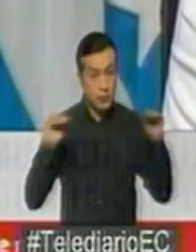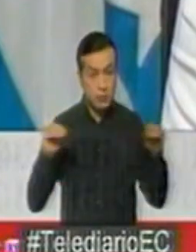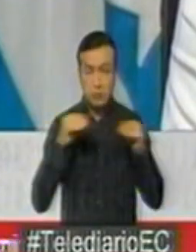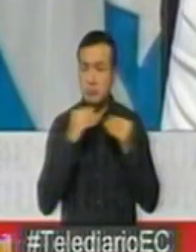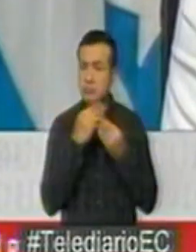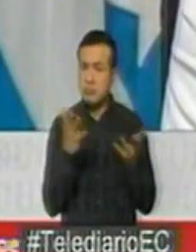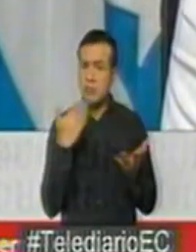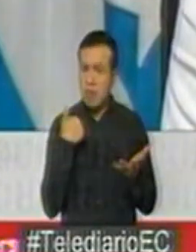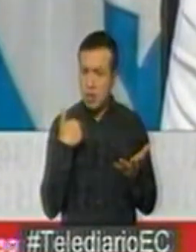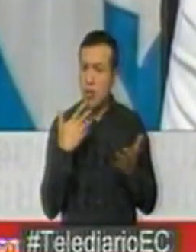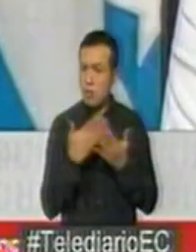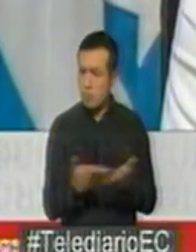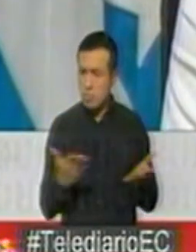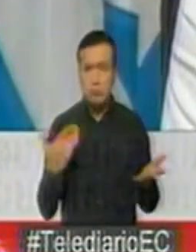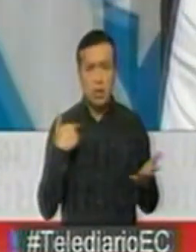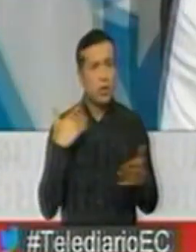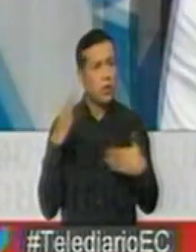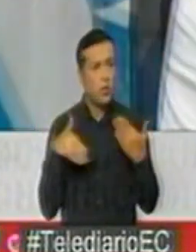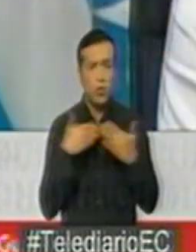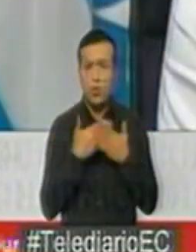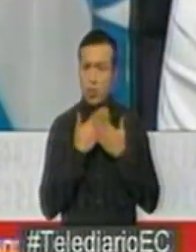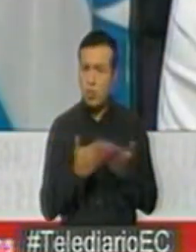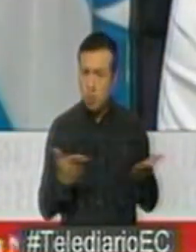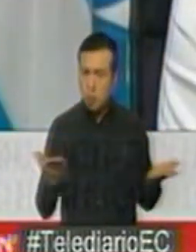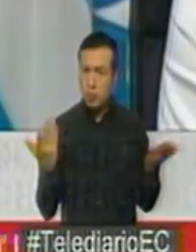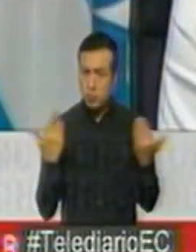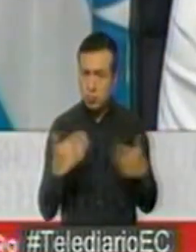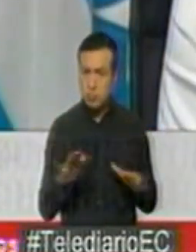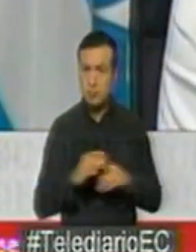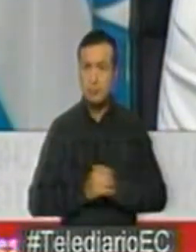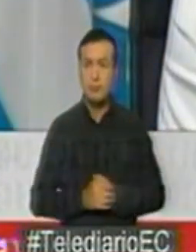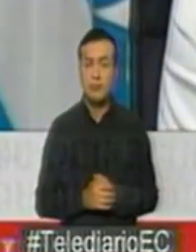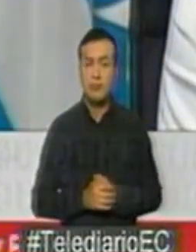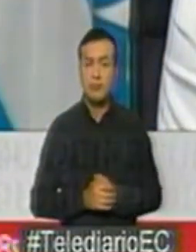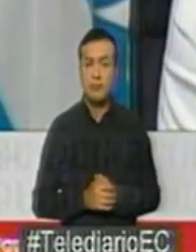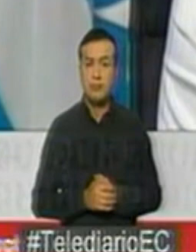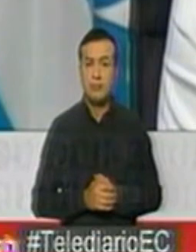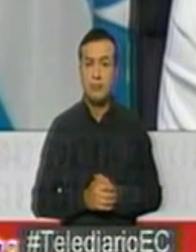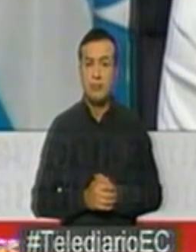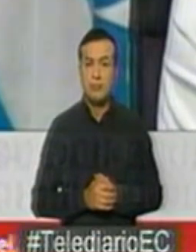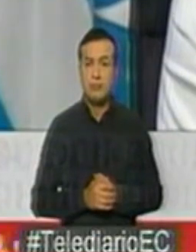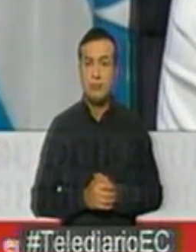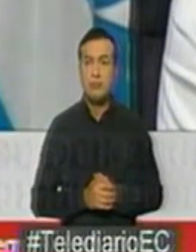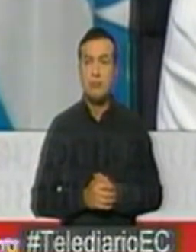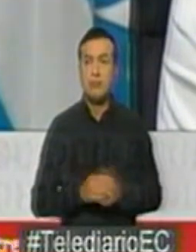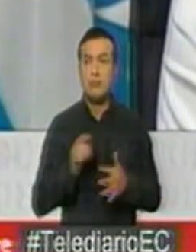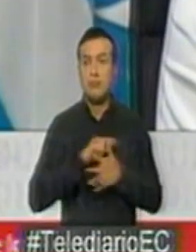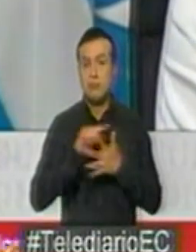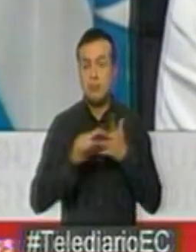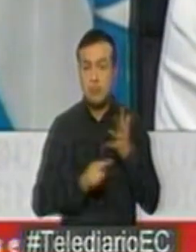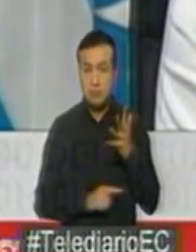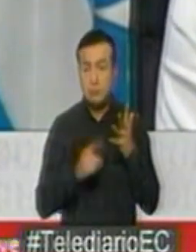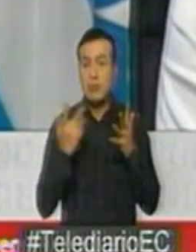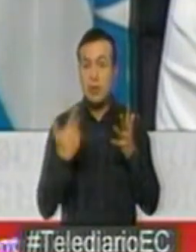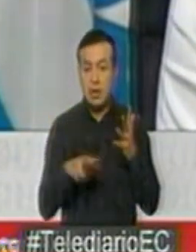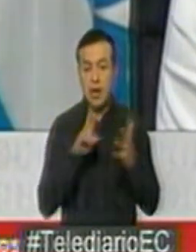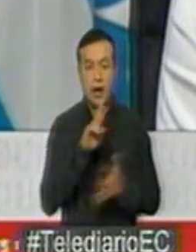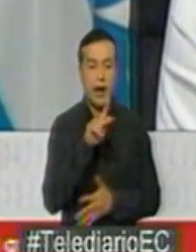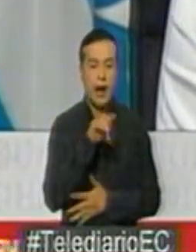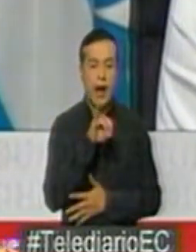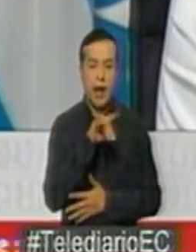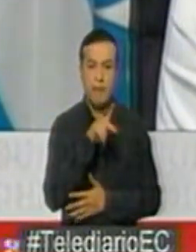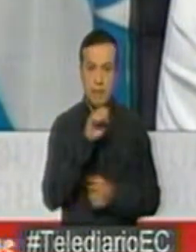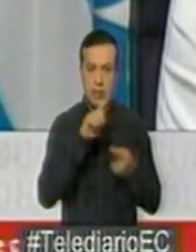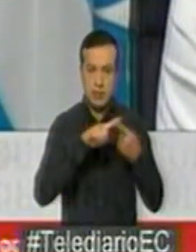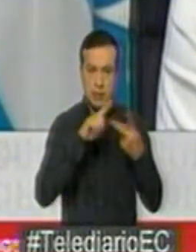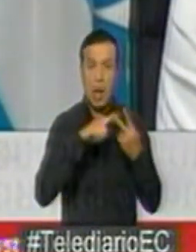están completamente provistos de todo. Cabify, de Rapid y de Uber, para que